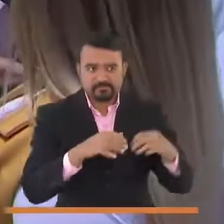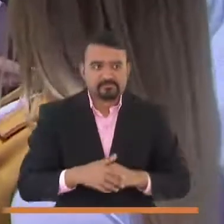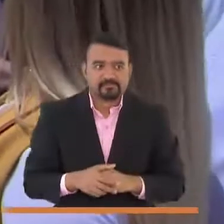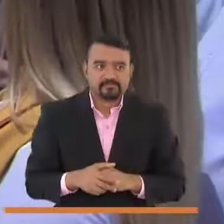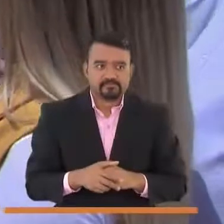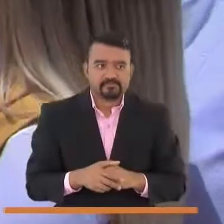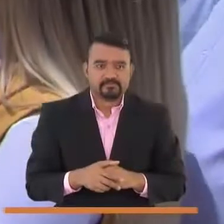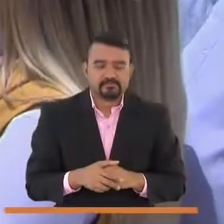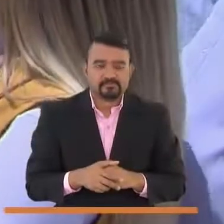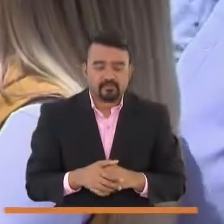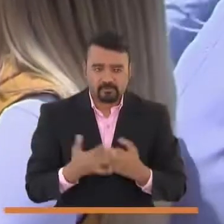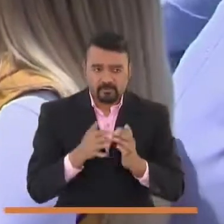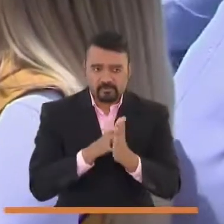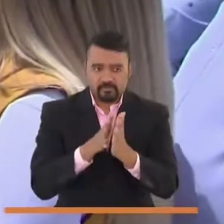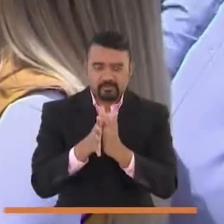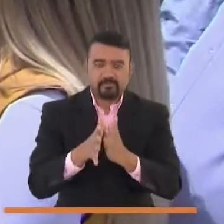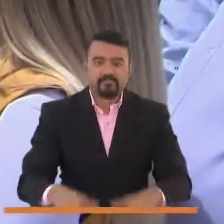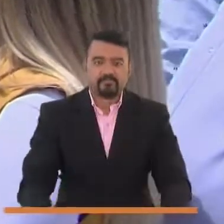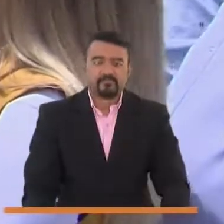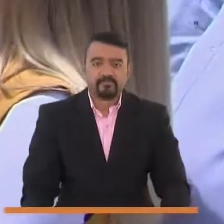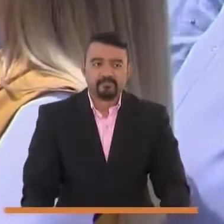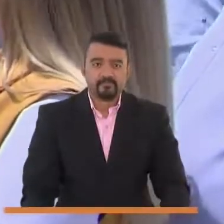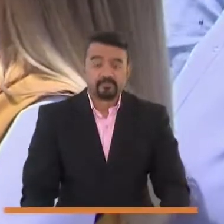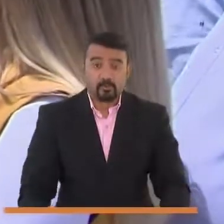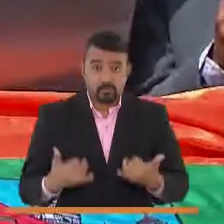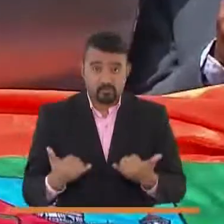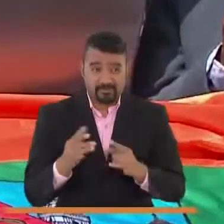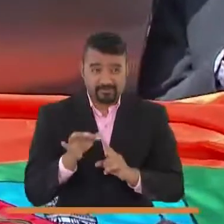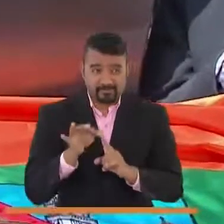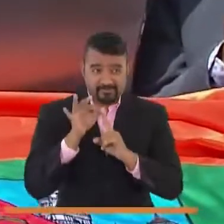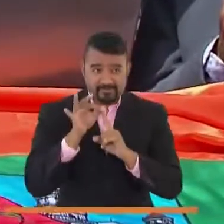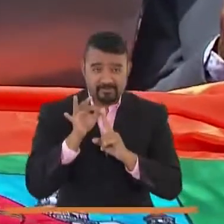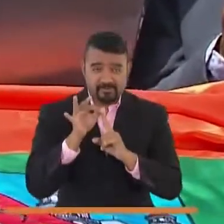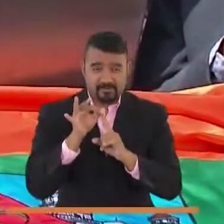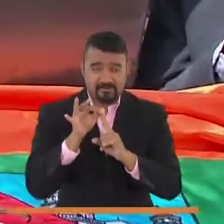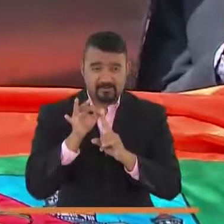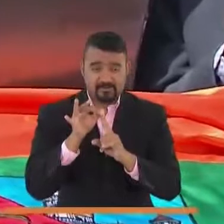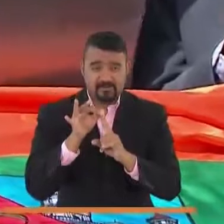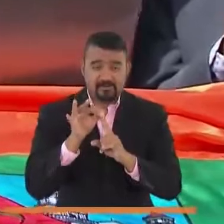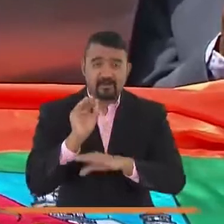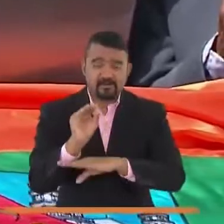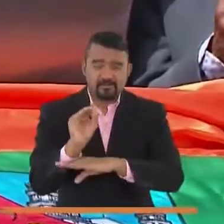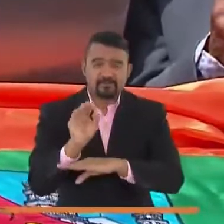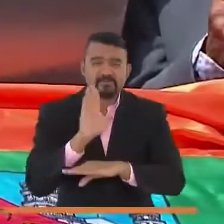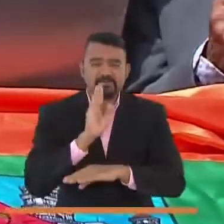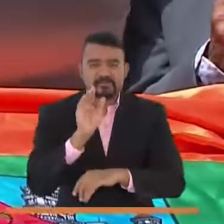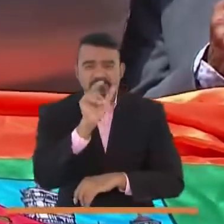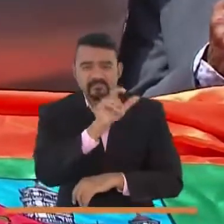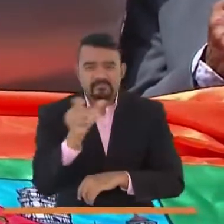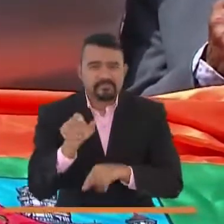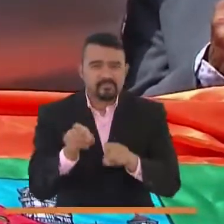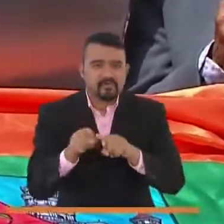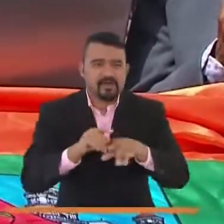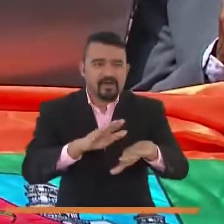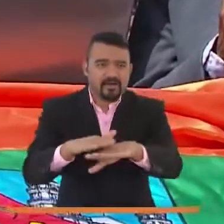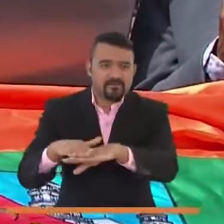Con este evento muy especial enviarle un mensaje solidario también